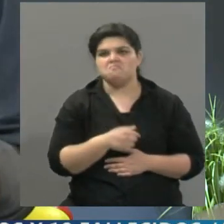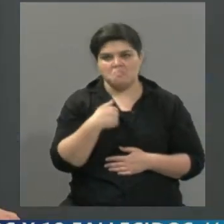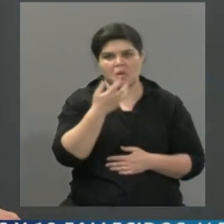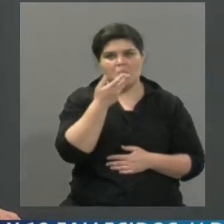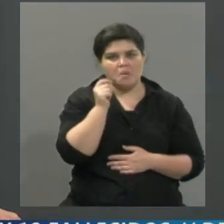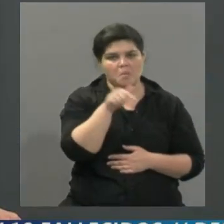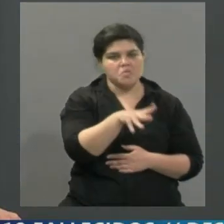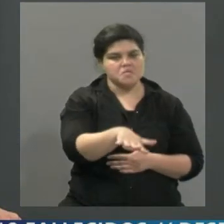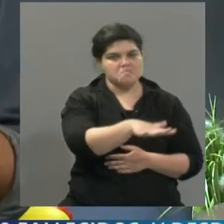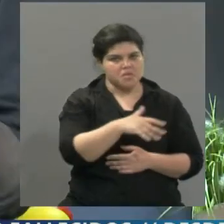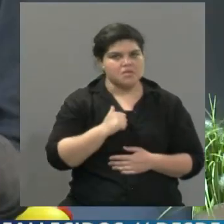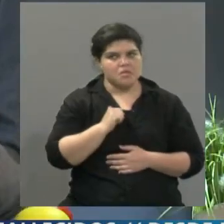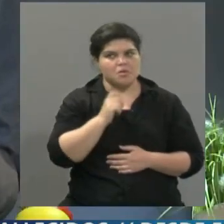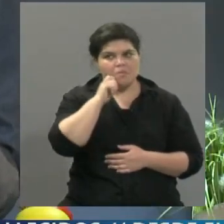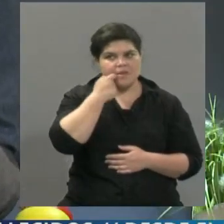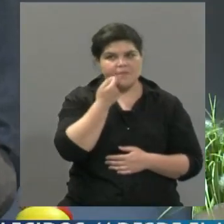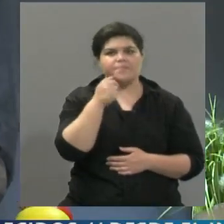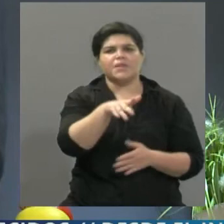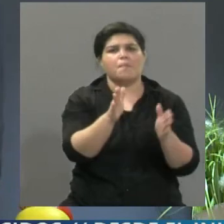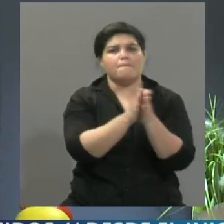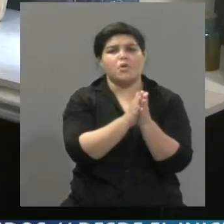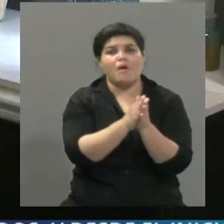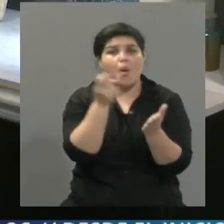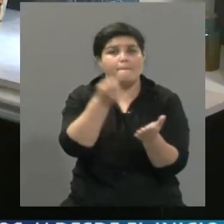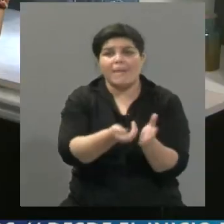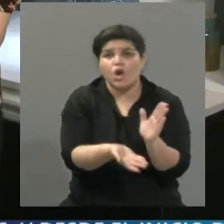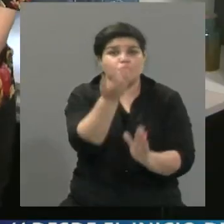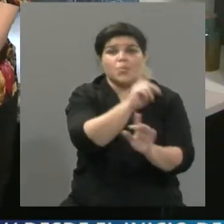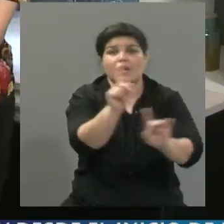Bastante bien, no me suban las despensas, pero la paso bastante bien. Por la duda. Bueno.